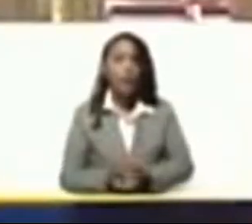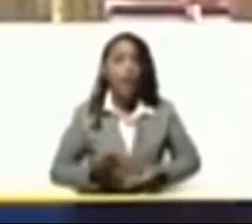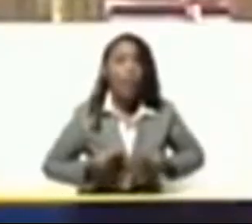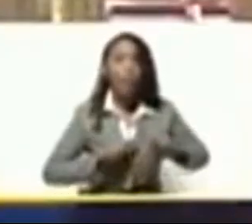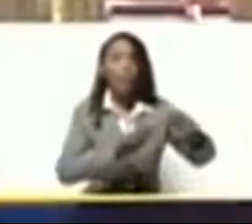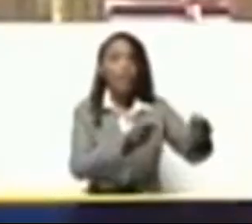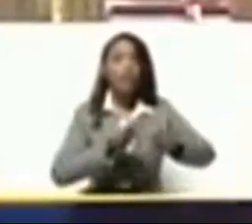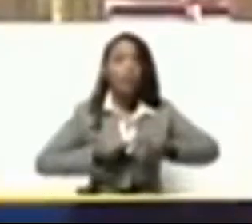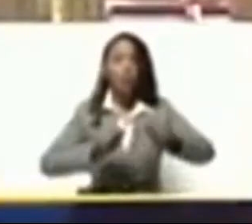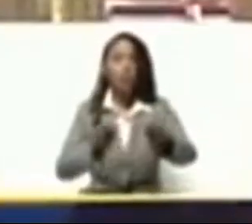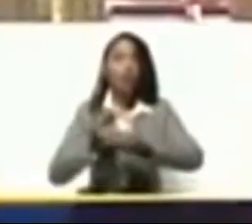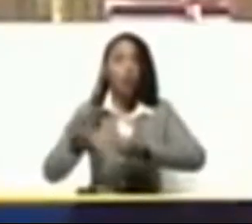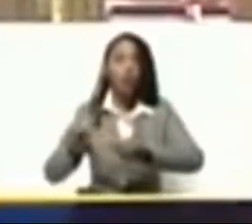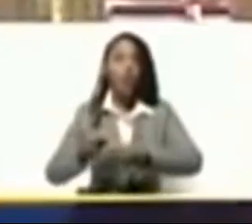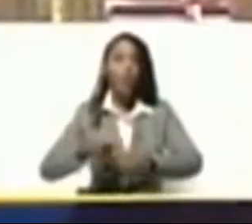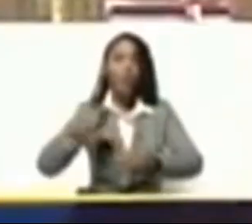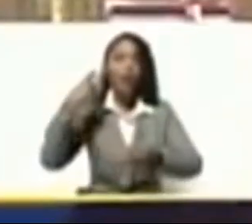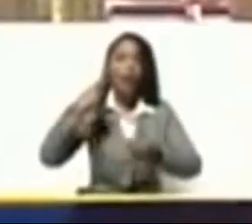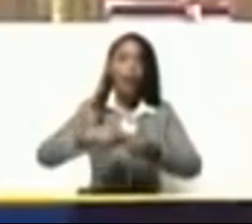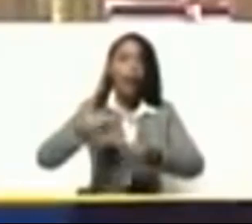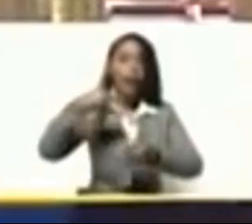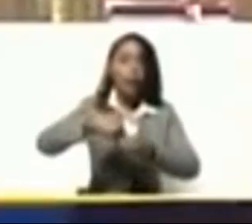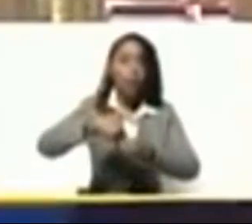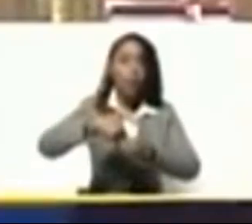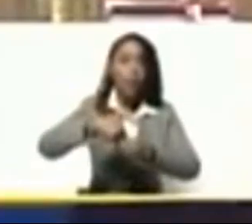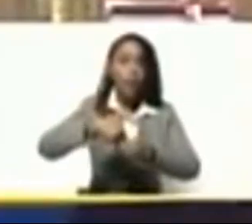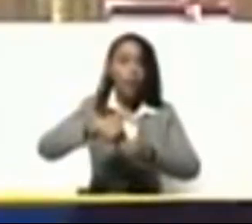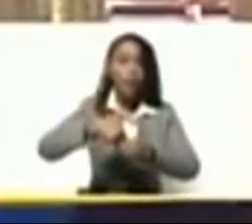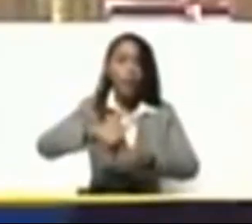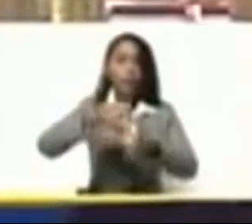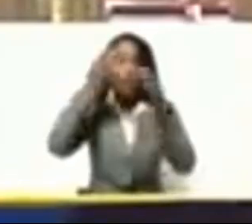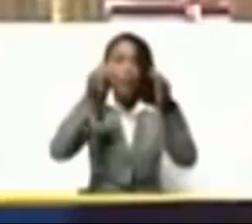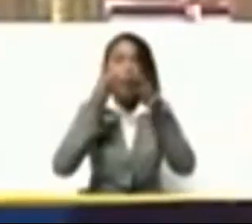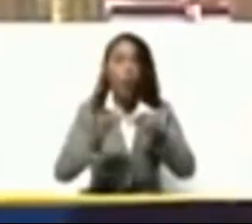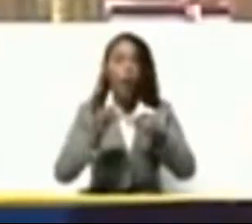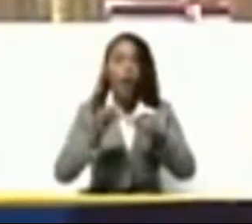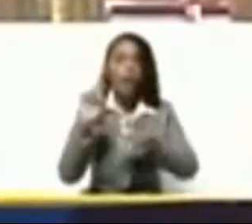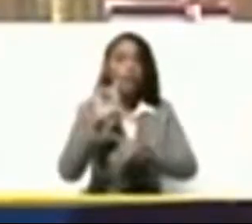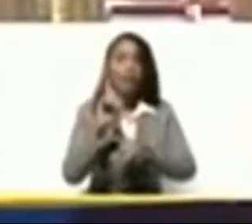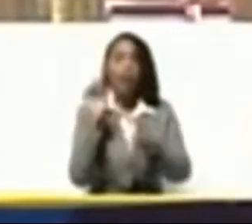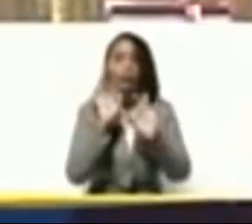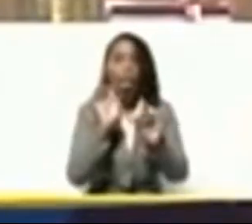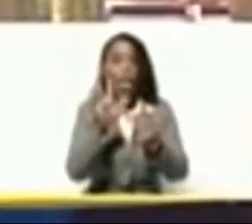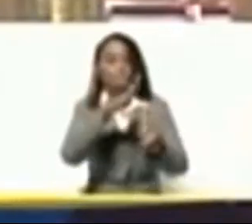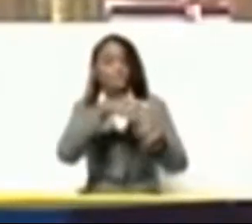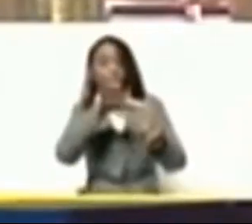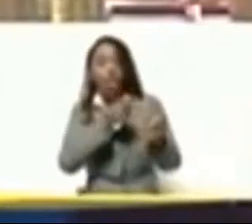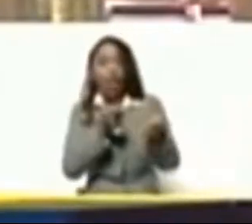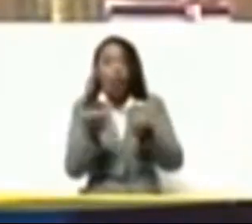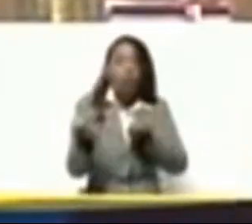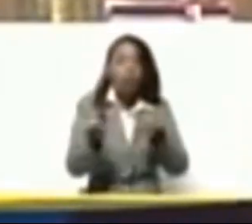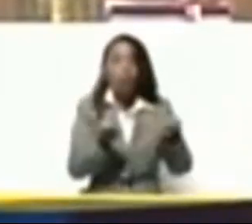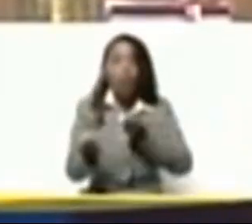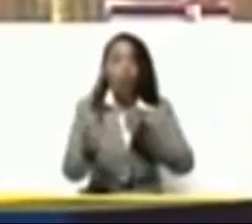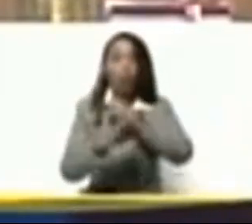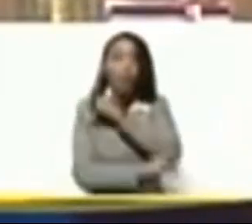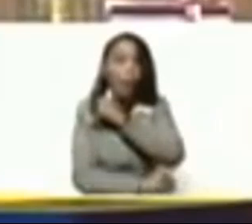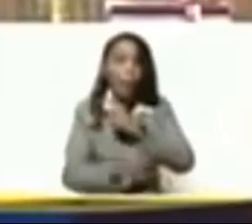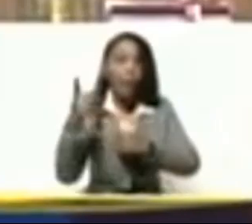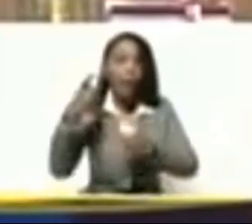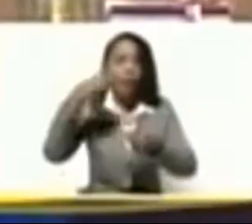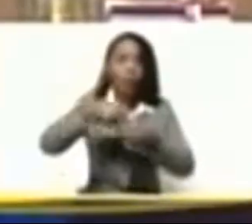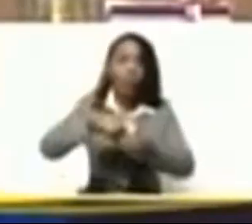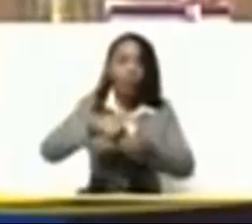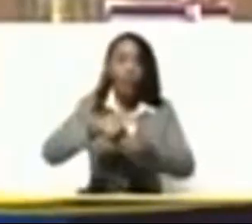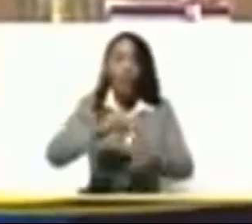de arresto en contra de Nicolás Maduro y todos sus funcionarios dictadores. Todos van a ser capturados y puestos en prisión. Desde hace mucho tiempo lo están diciendo ante la